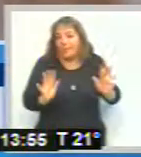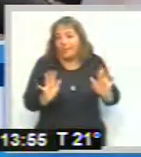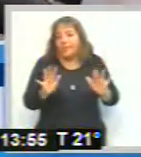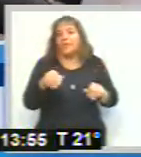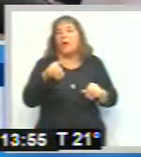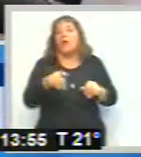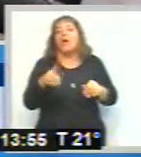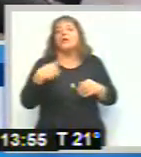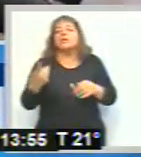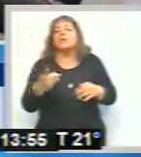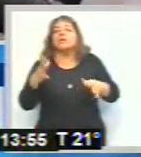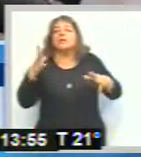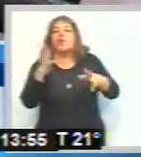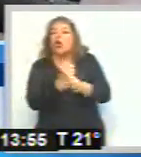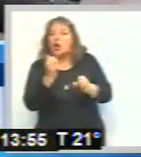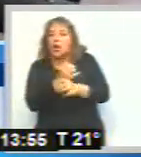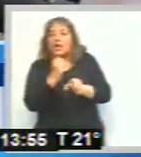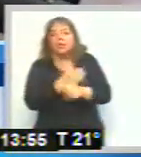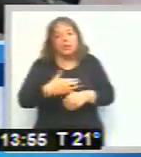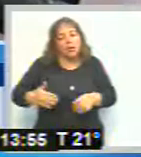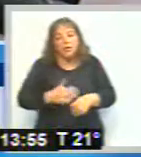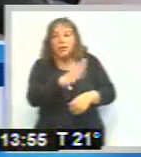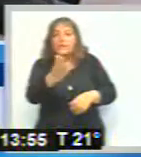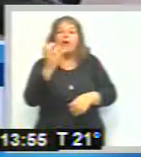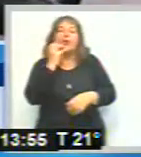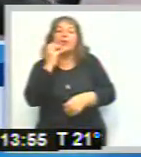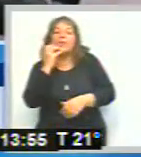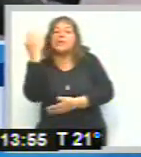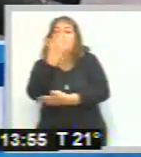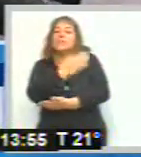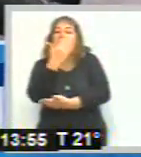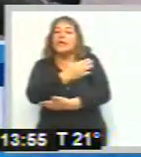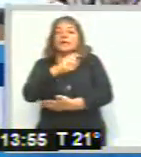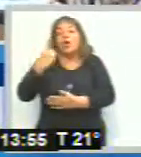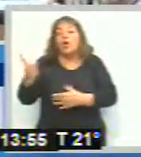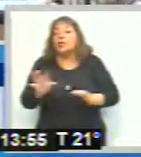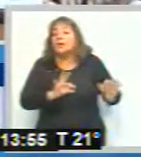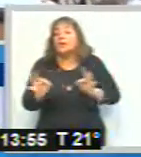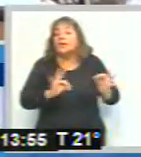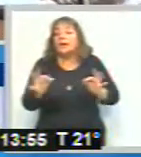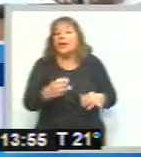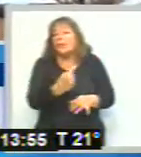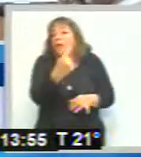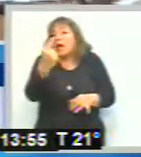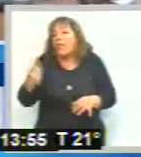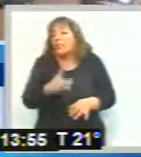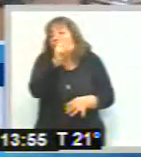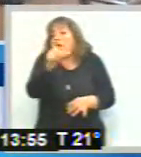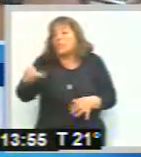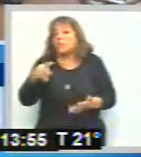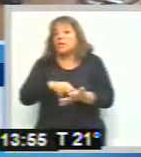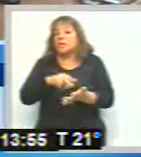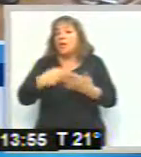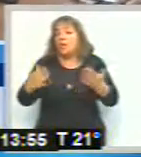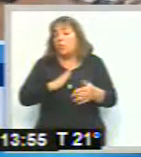que es el transporte masivo pasajero, en lo que es el taxi y el remis, una alternativa para que cada uno de los salteños llegue a su